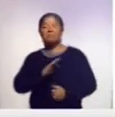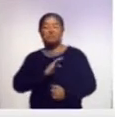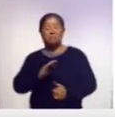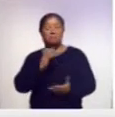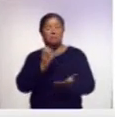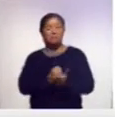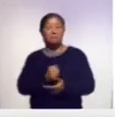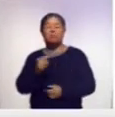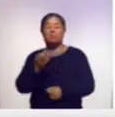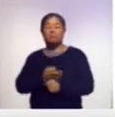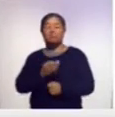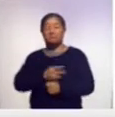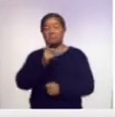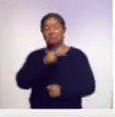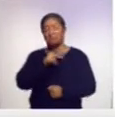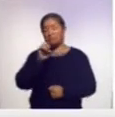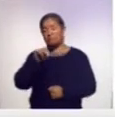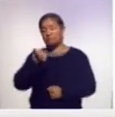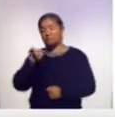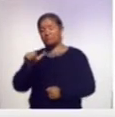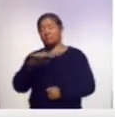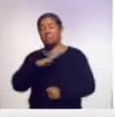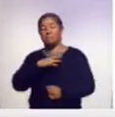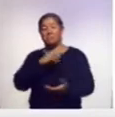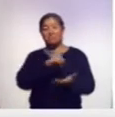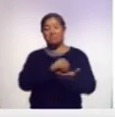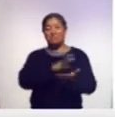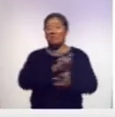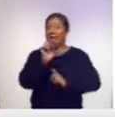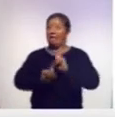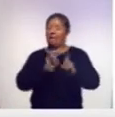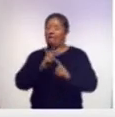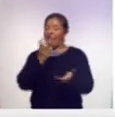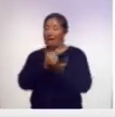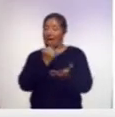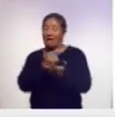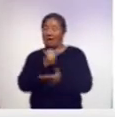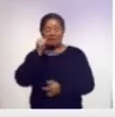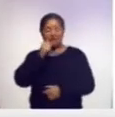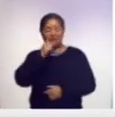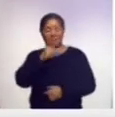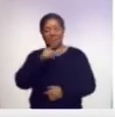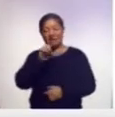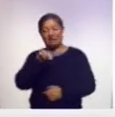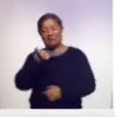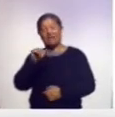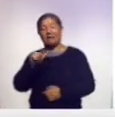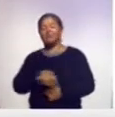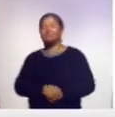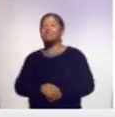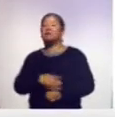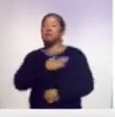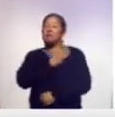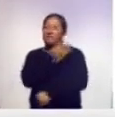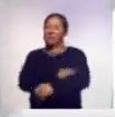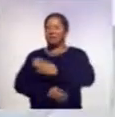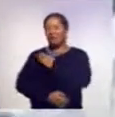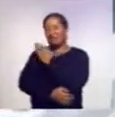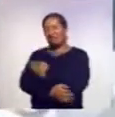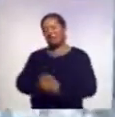también Kenia sigue marcando la pauta en pruebas de fondo. Así es. Giovanni, muchísimas gracias. A ti, Mario. Muy buena tarde. Buenas tardes.